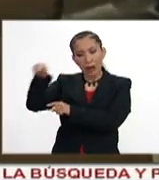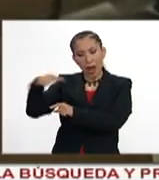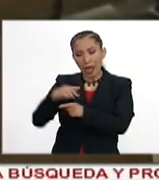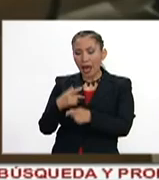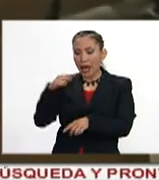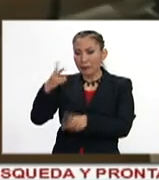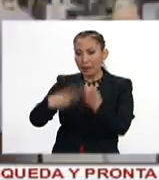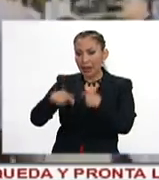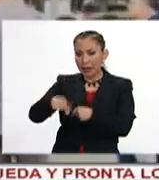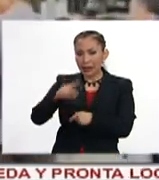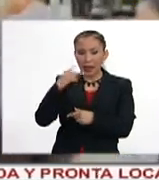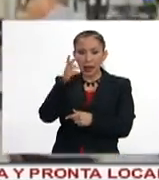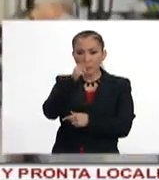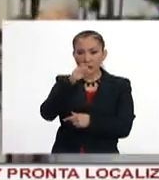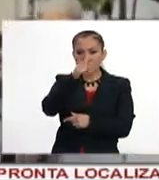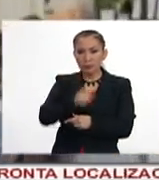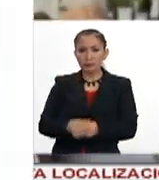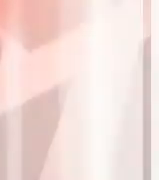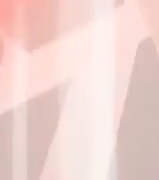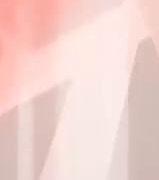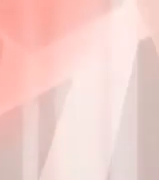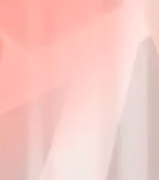su traslado a Hermosillo.